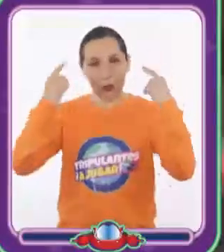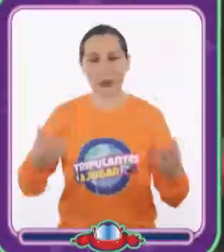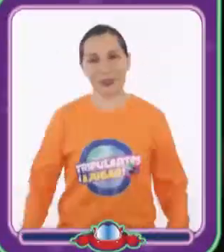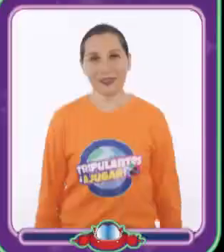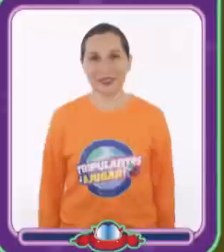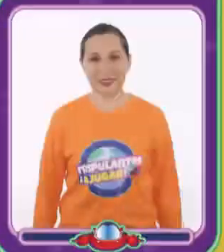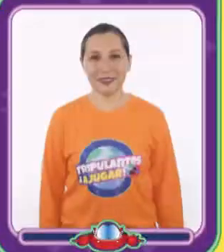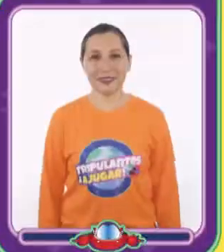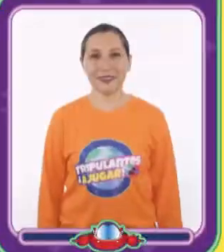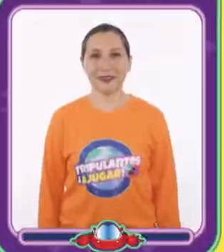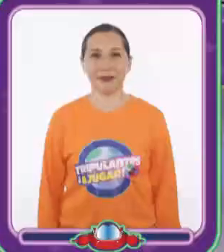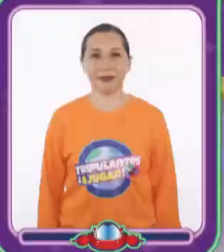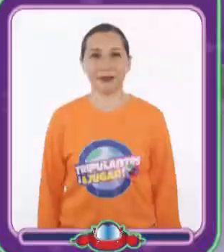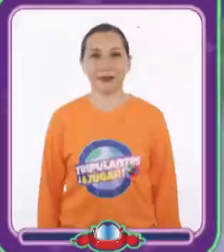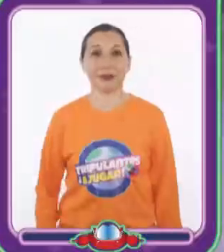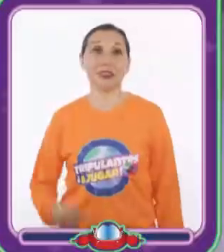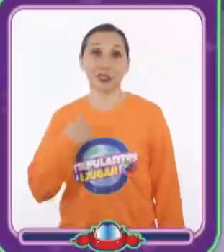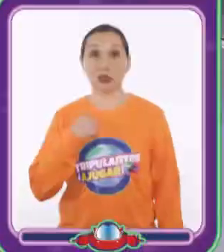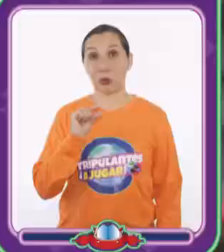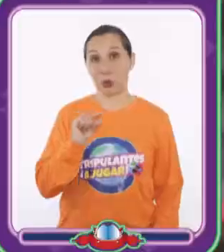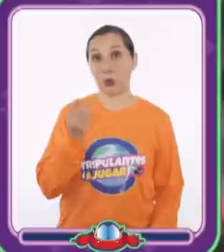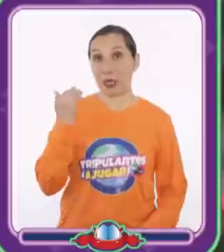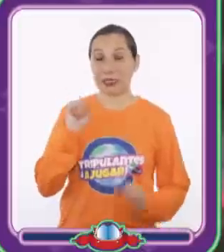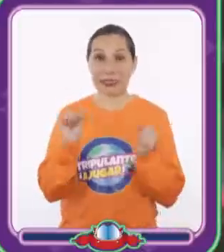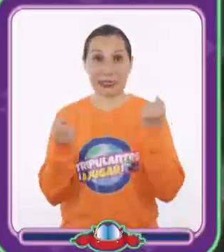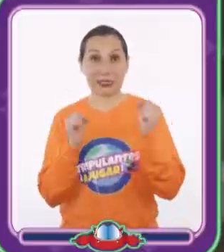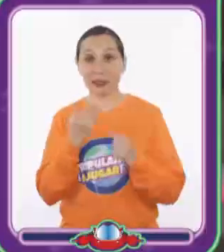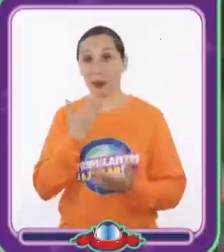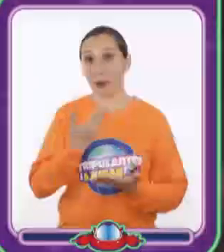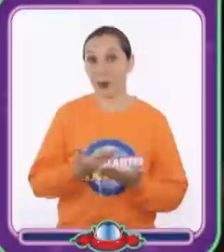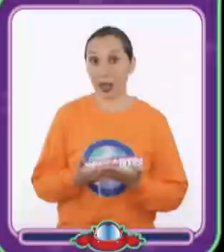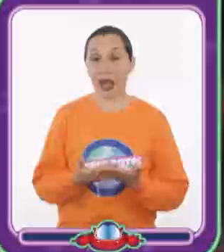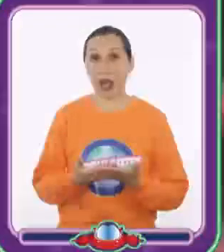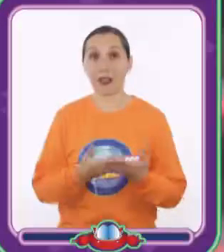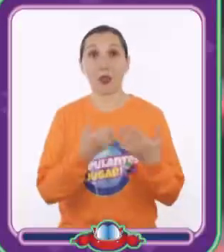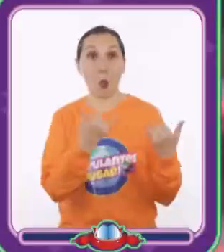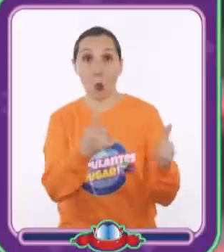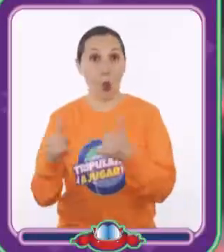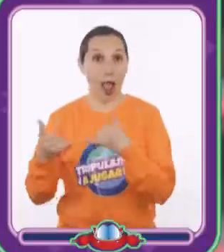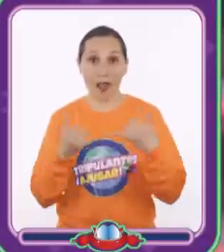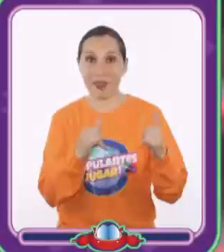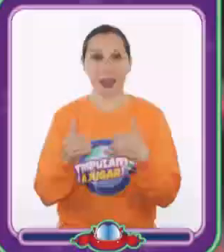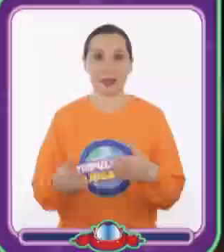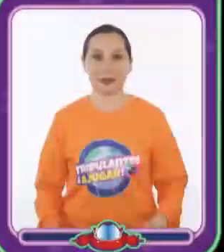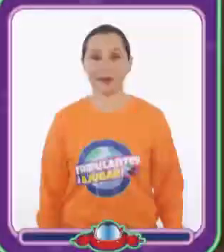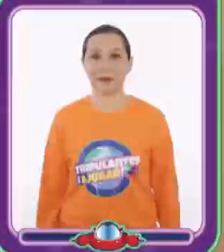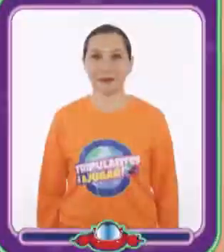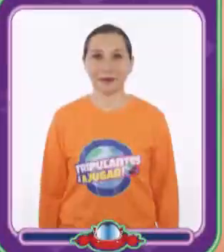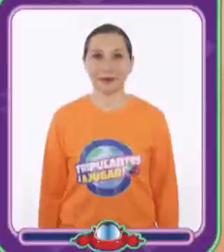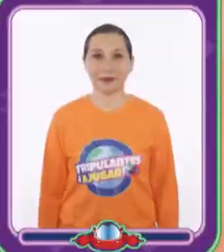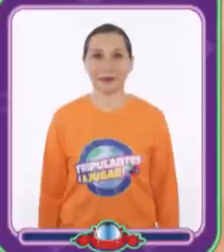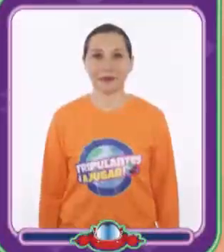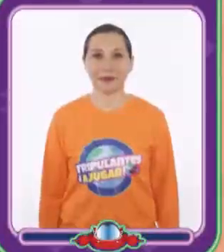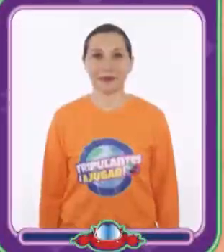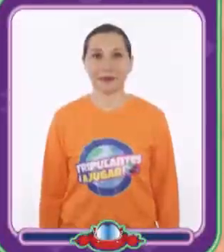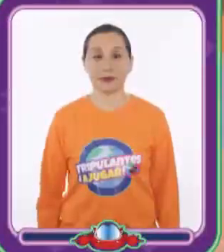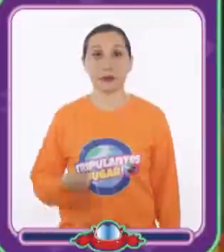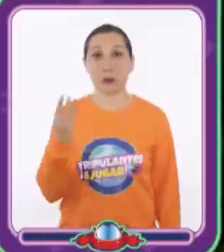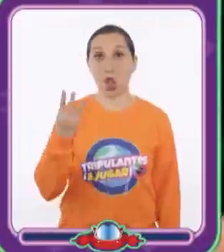loco. Estaba un poco nervioso cuando me puse a jugar.